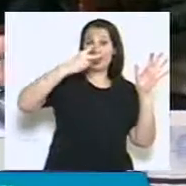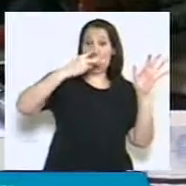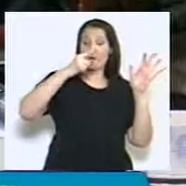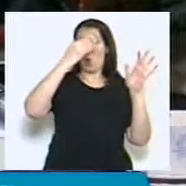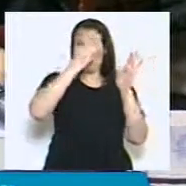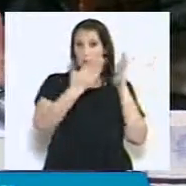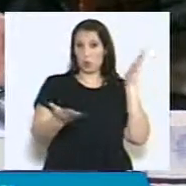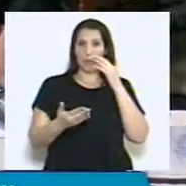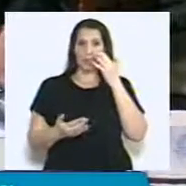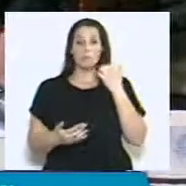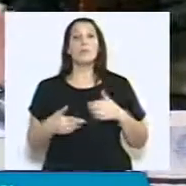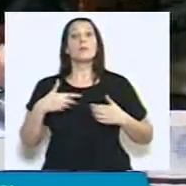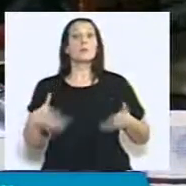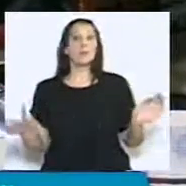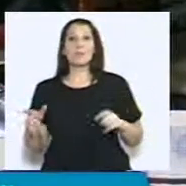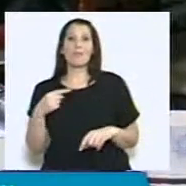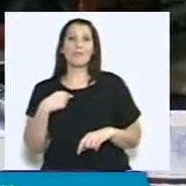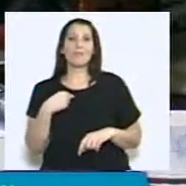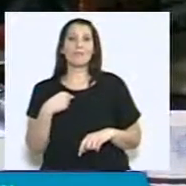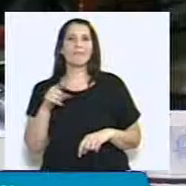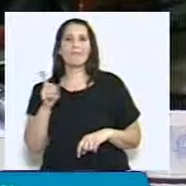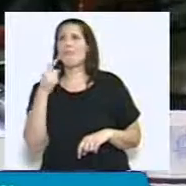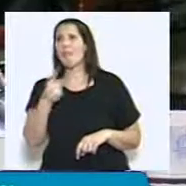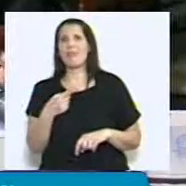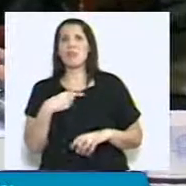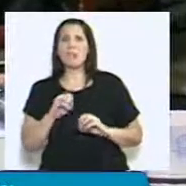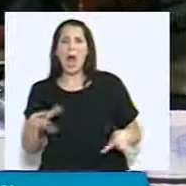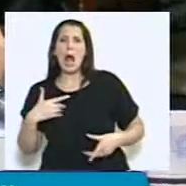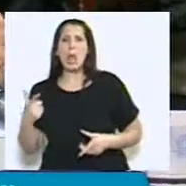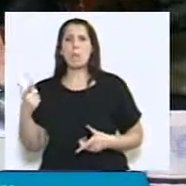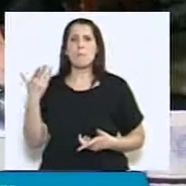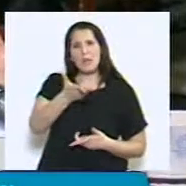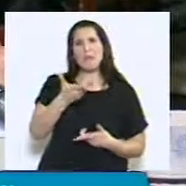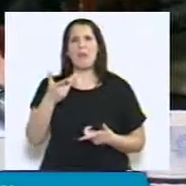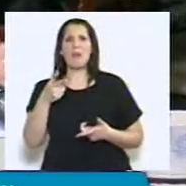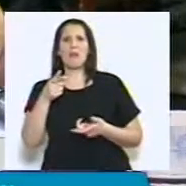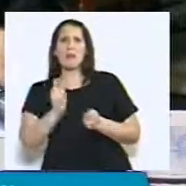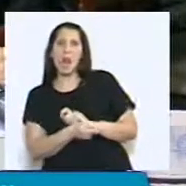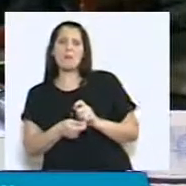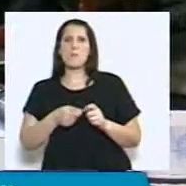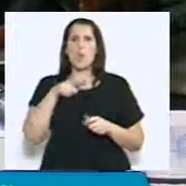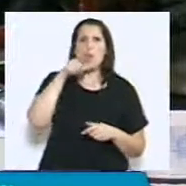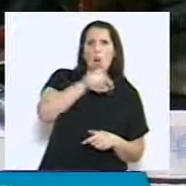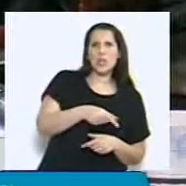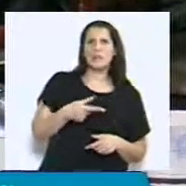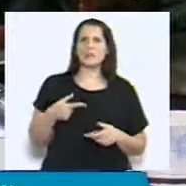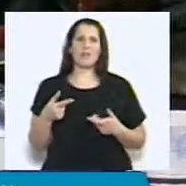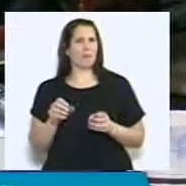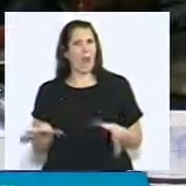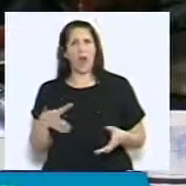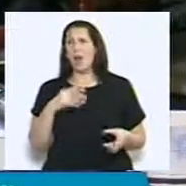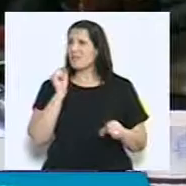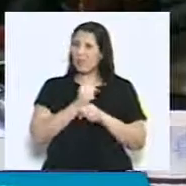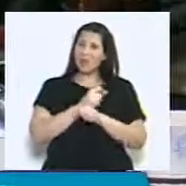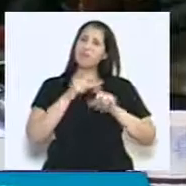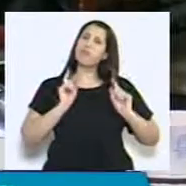Constitución Nacional. Entonces no advierto que haya motivo de reclamo o de queja. Los trabajadores van a tener esta estabilidad que